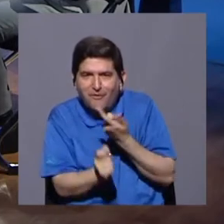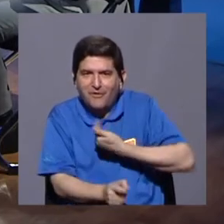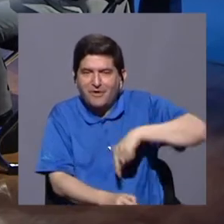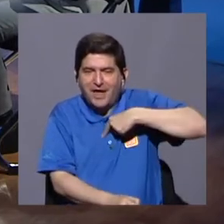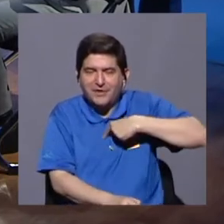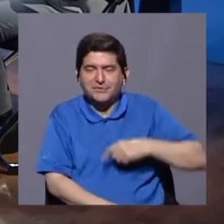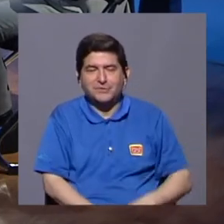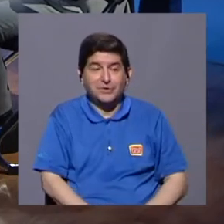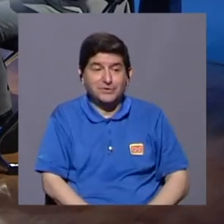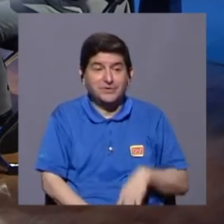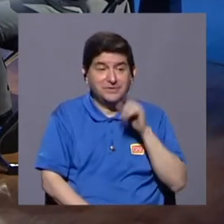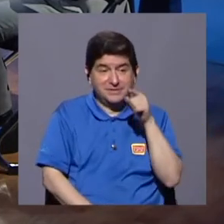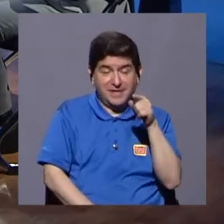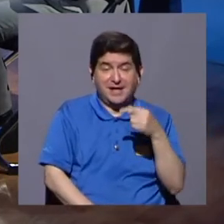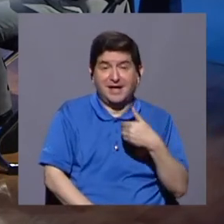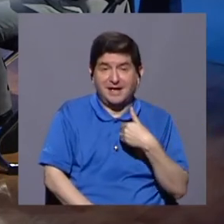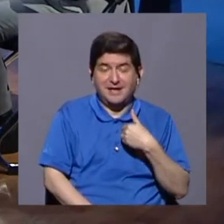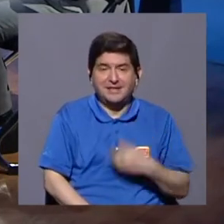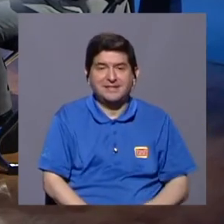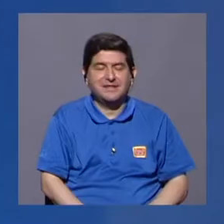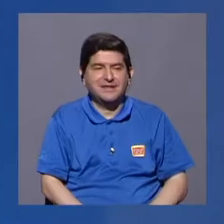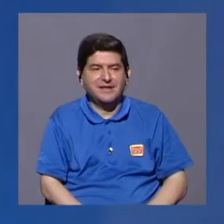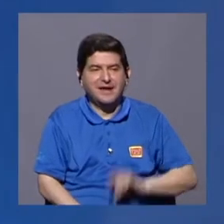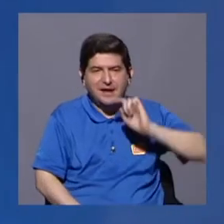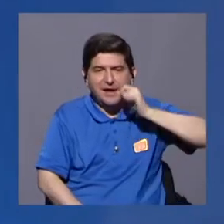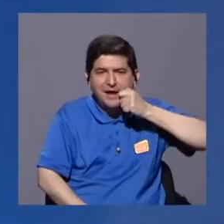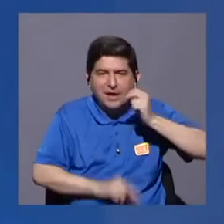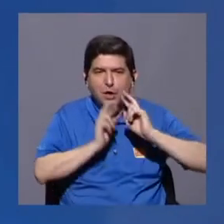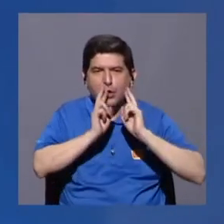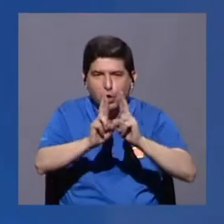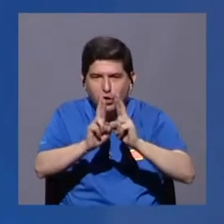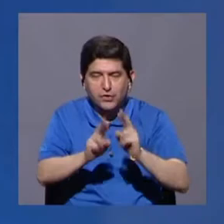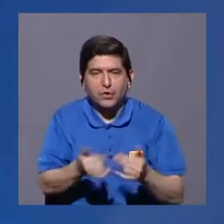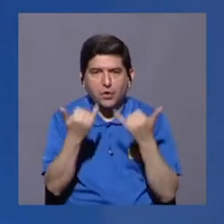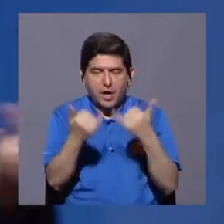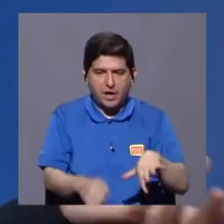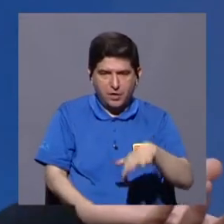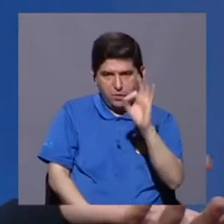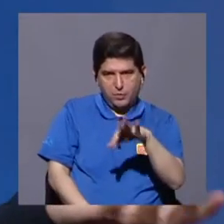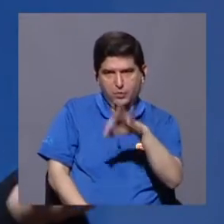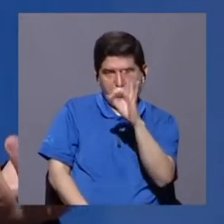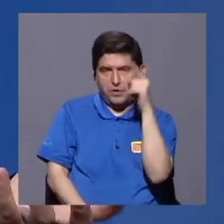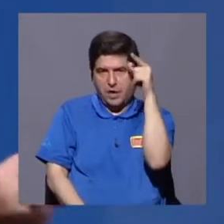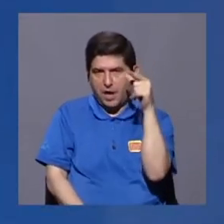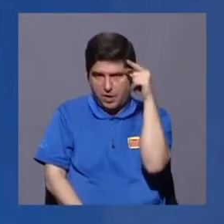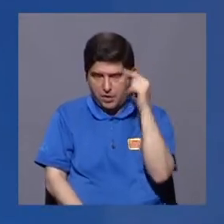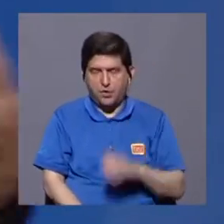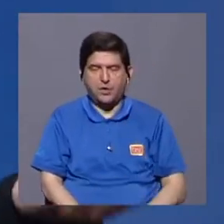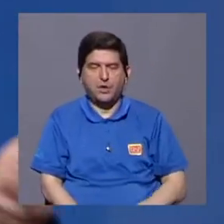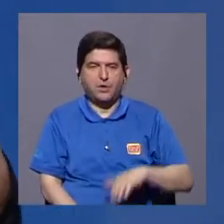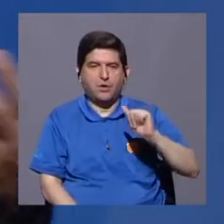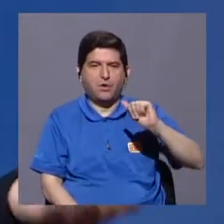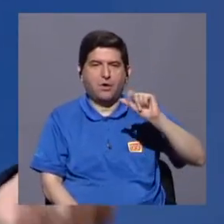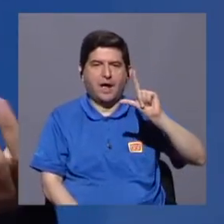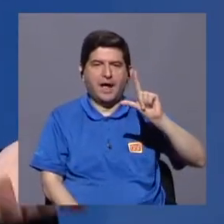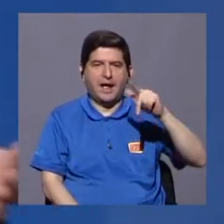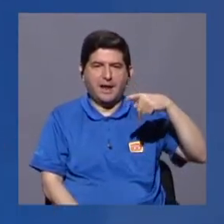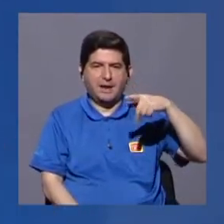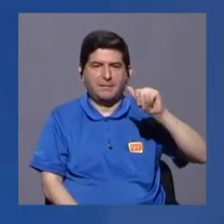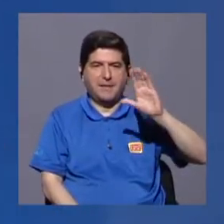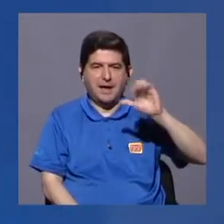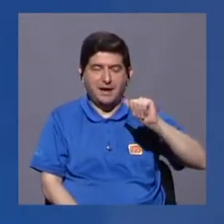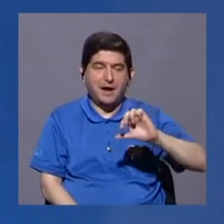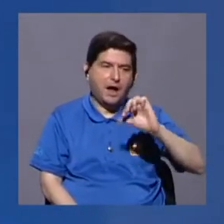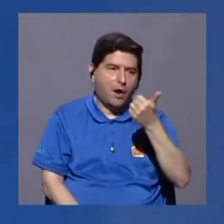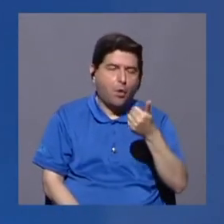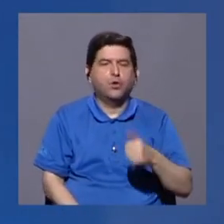codifica para ese para esa respuesta ahora habría que seleccionar la verdad porque obviamente la alfa acá hace anticuerpos contra muchas cosas